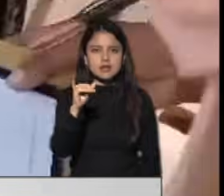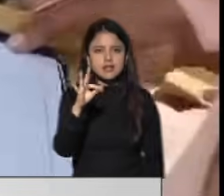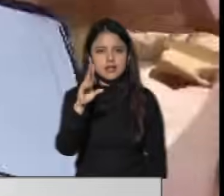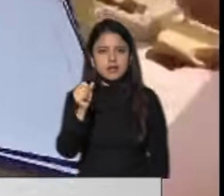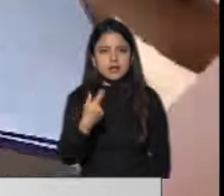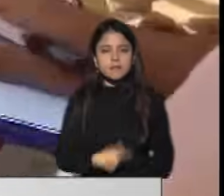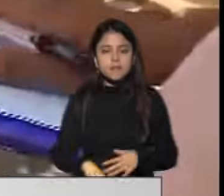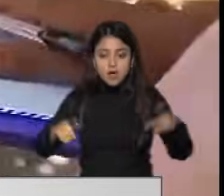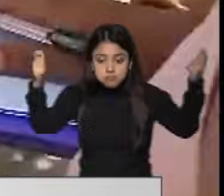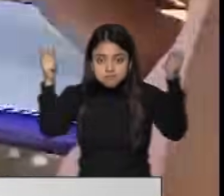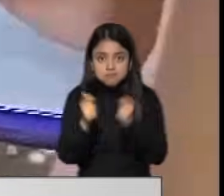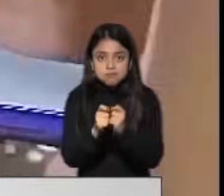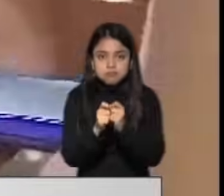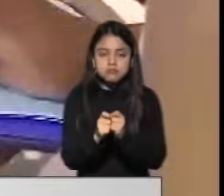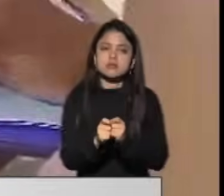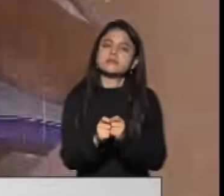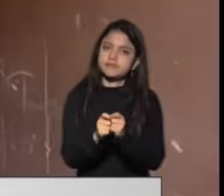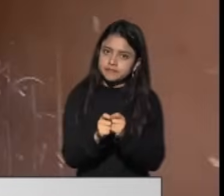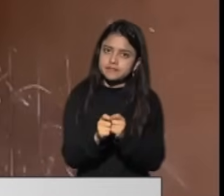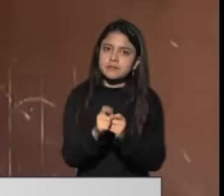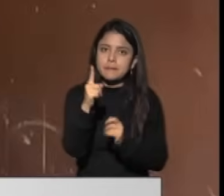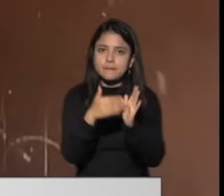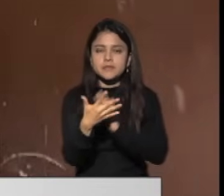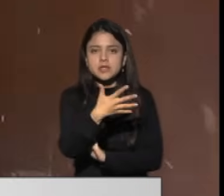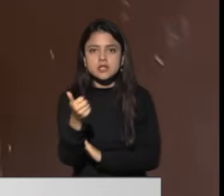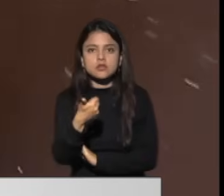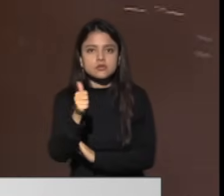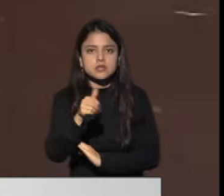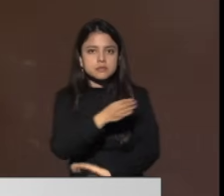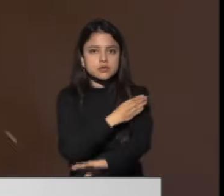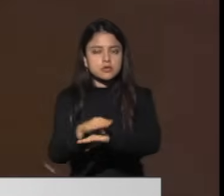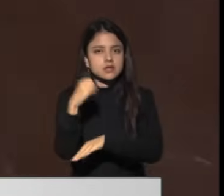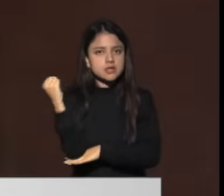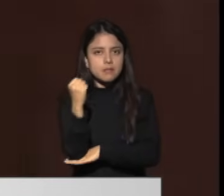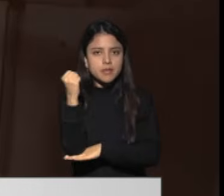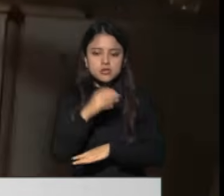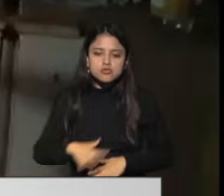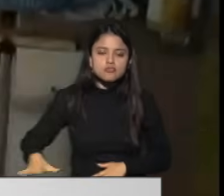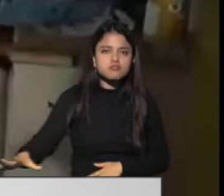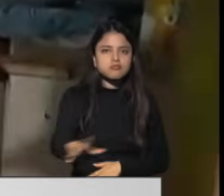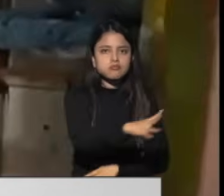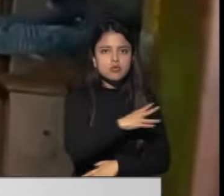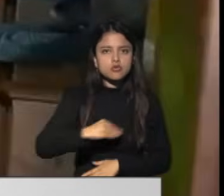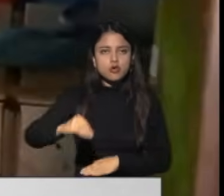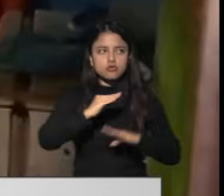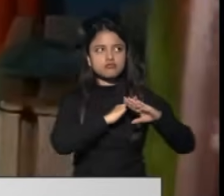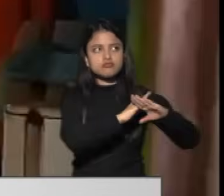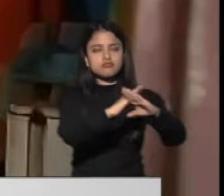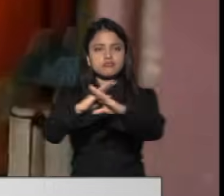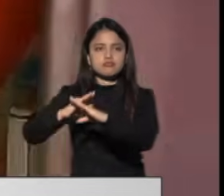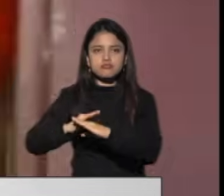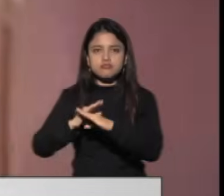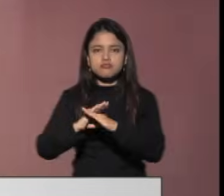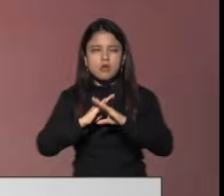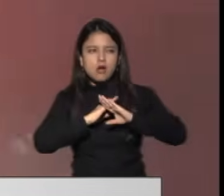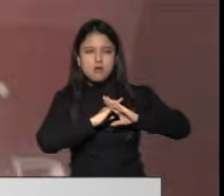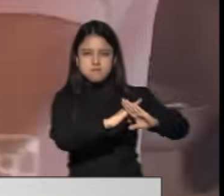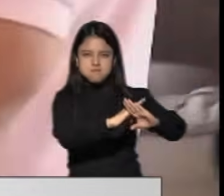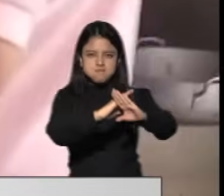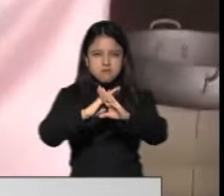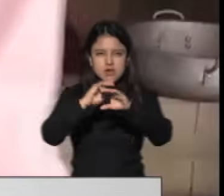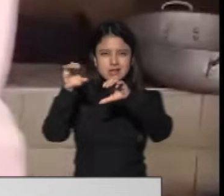510 millones de pesos. Estos resultados se lograron en el marco de la estrategia Seguridad Humana Macroofensiva contra el tráfico